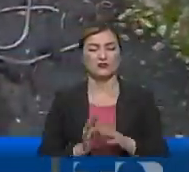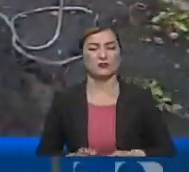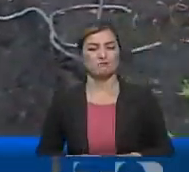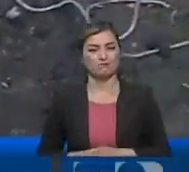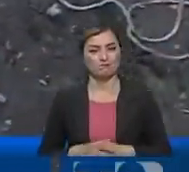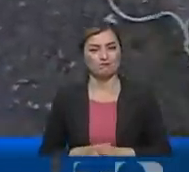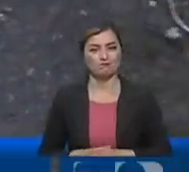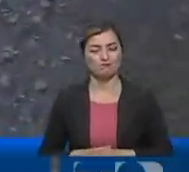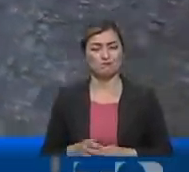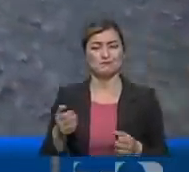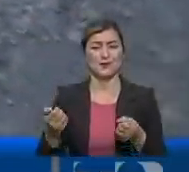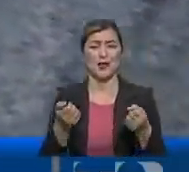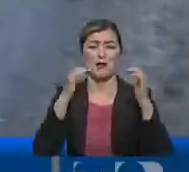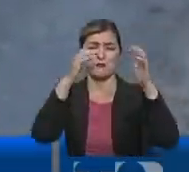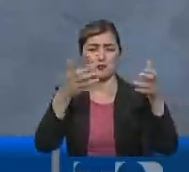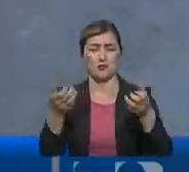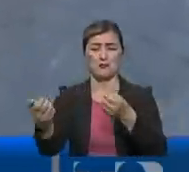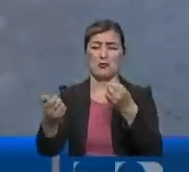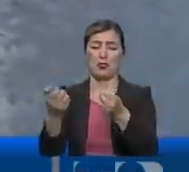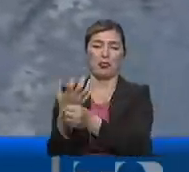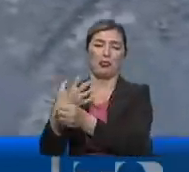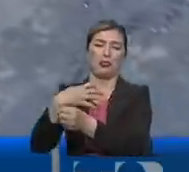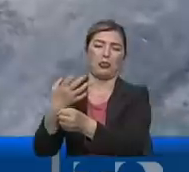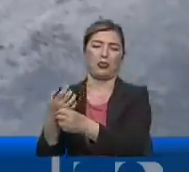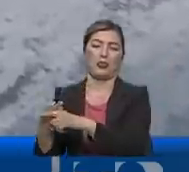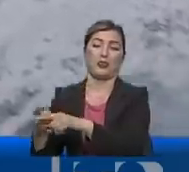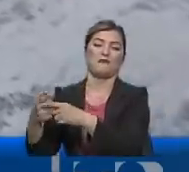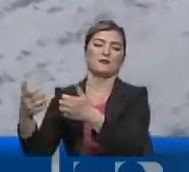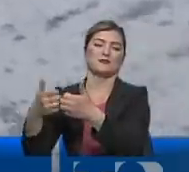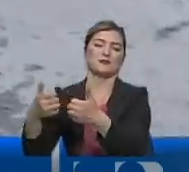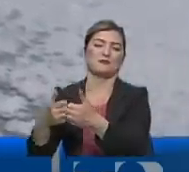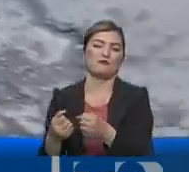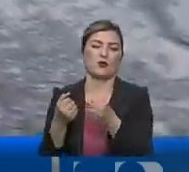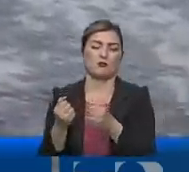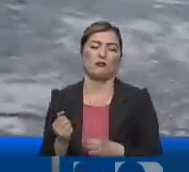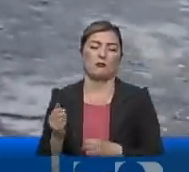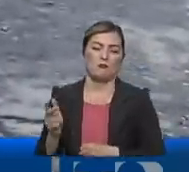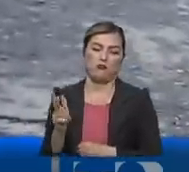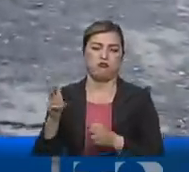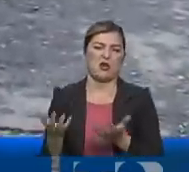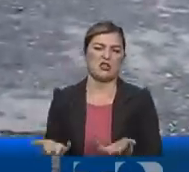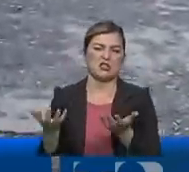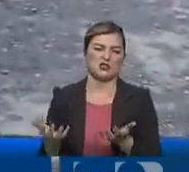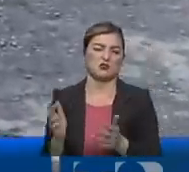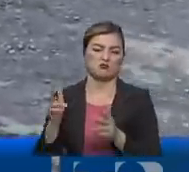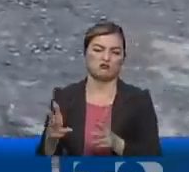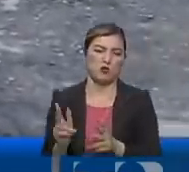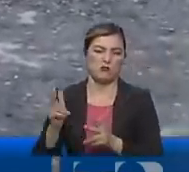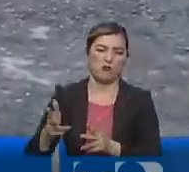pasan por aquí camiones, volquetas, payloaders, que son carros fuertes, grandes y